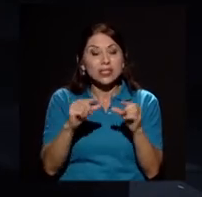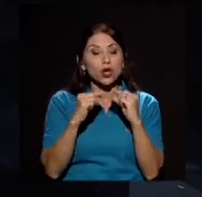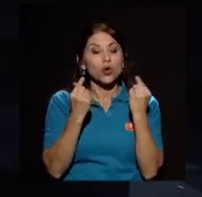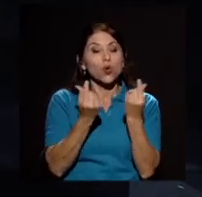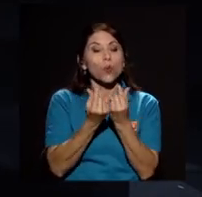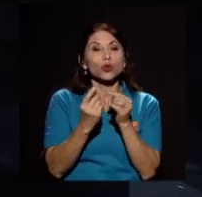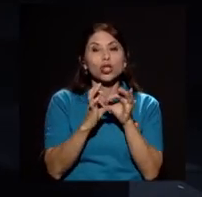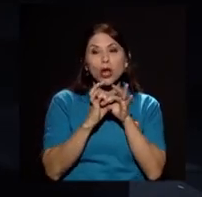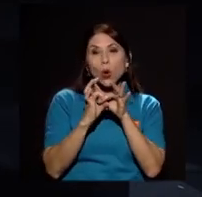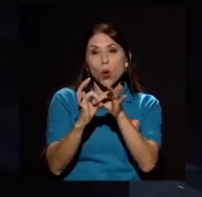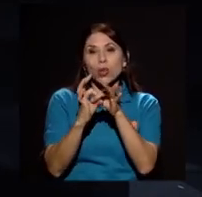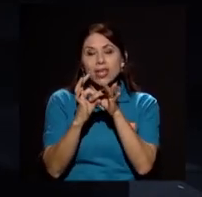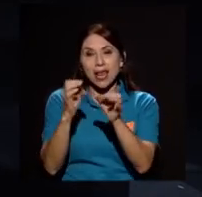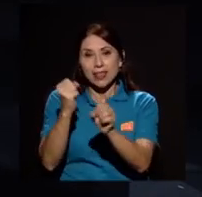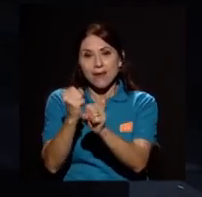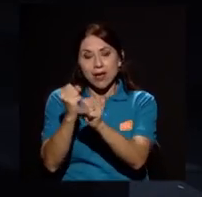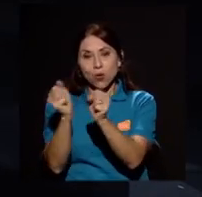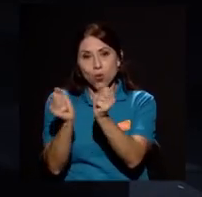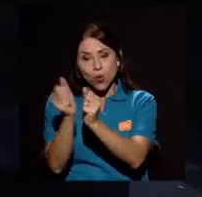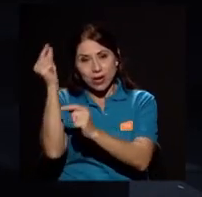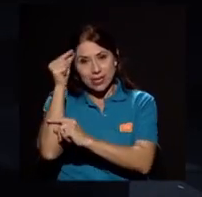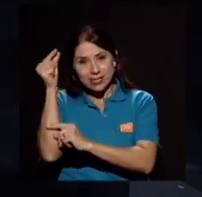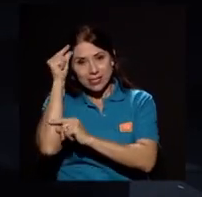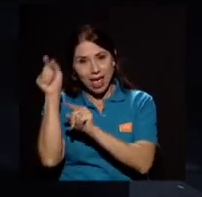de las comunidades